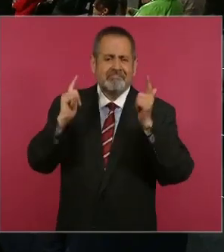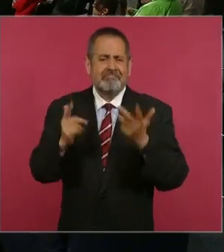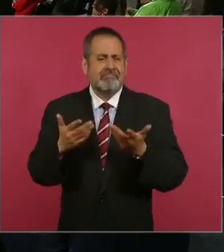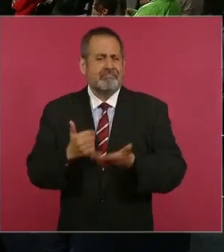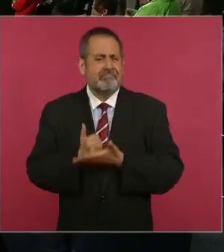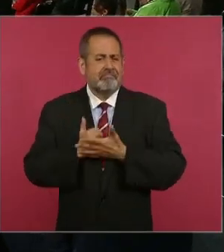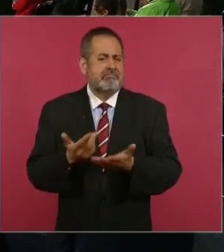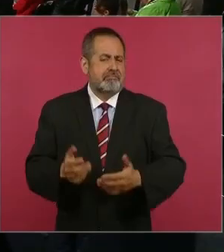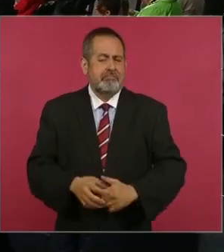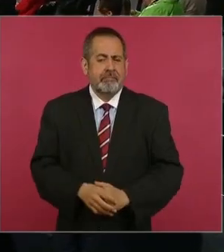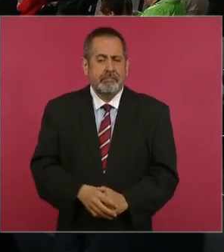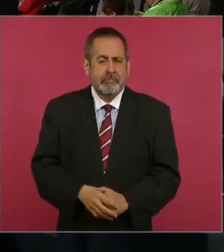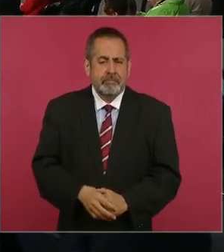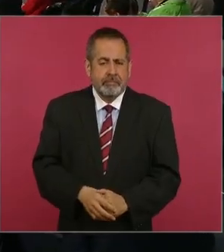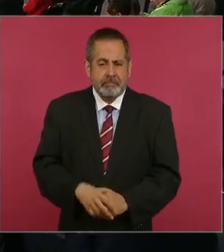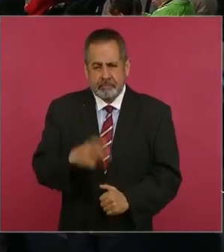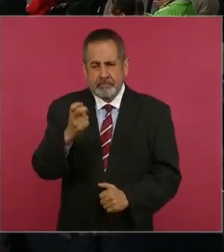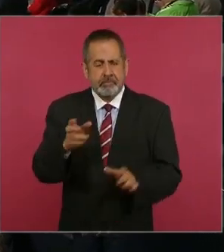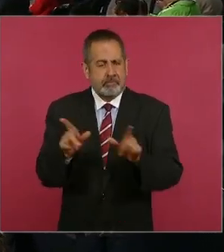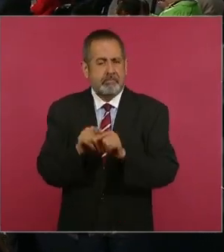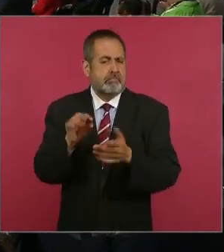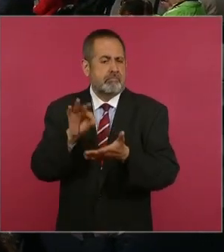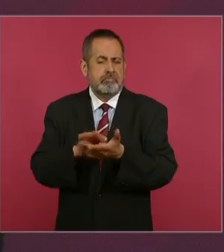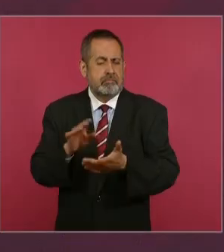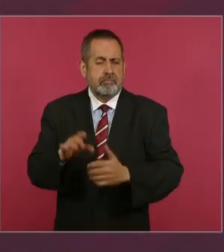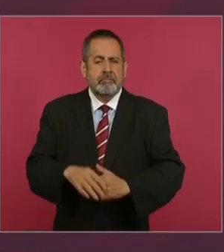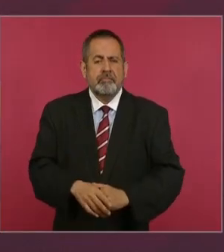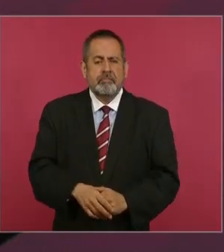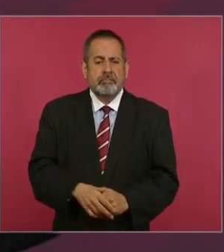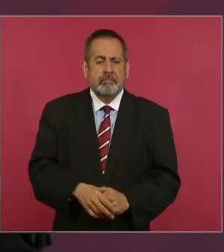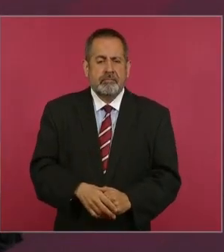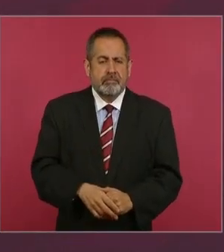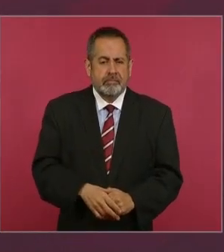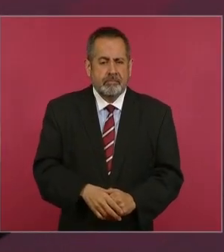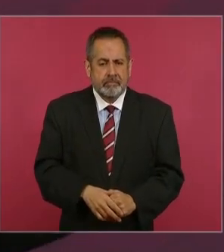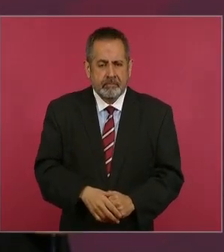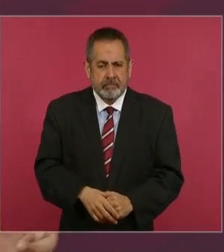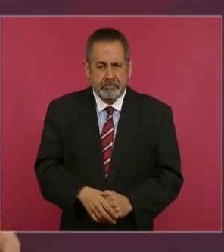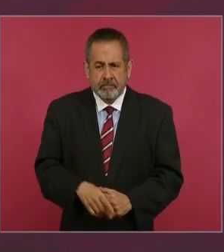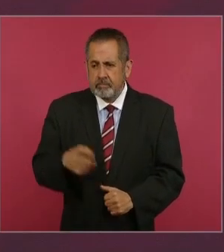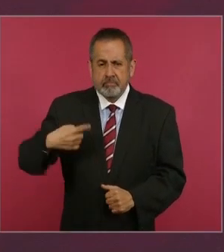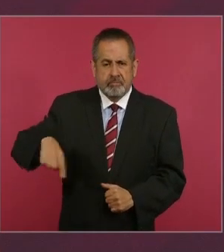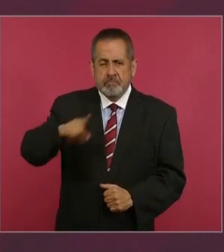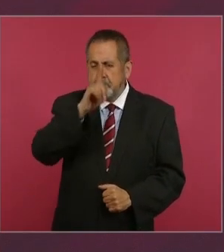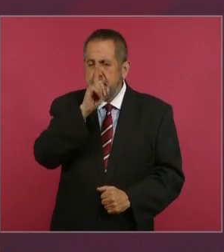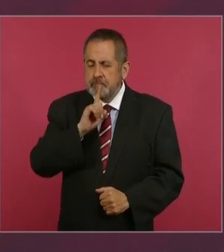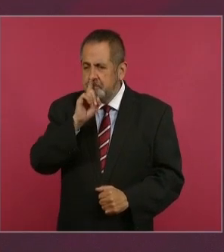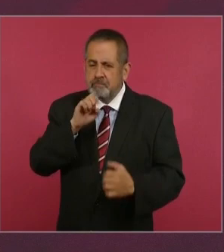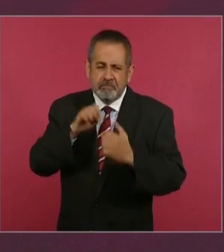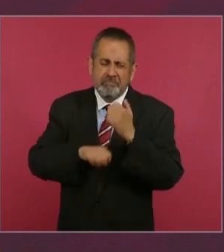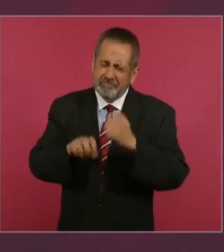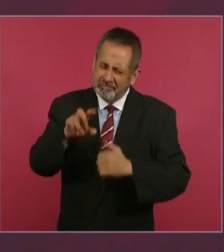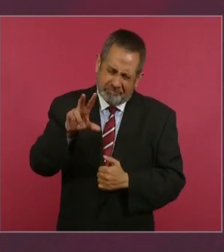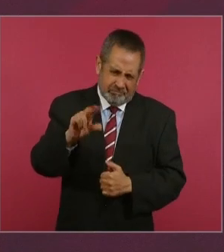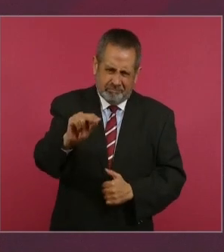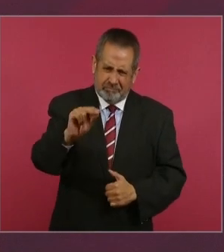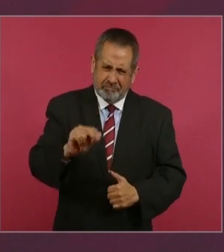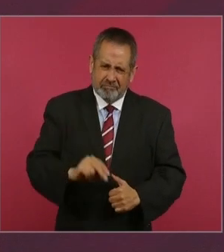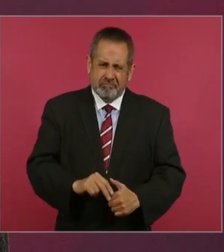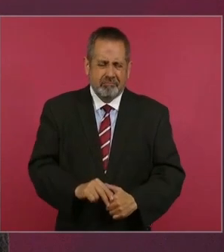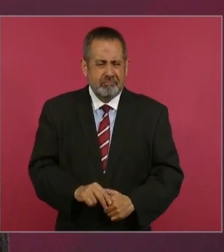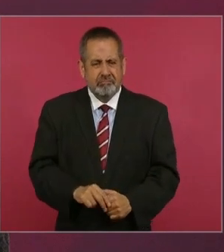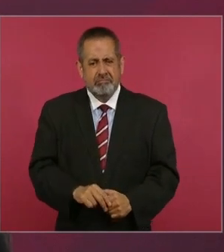todo eso es todo este no mentil